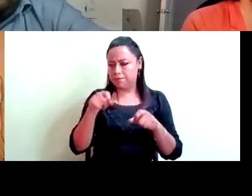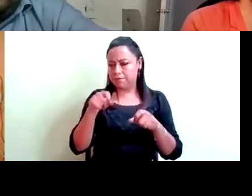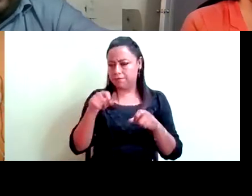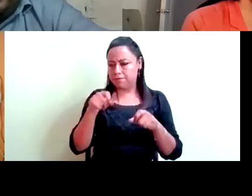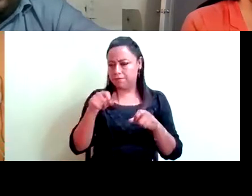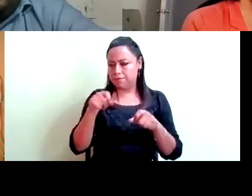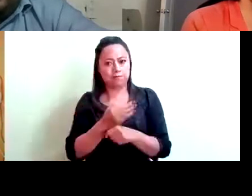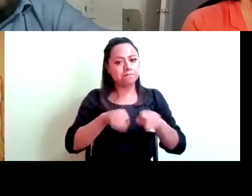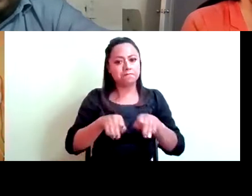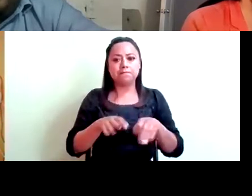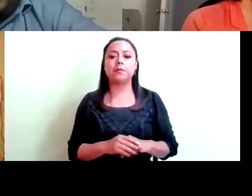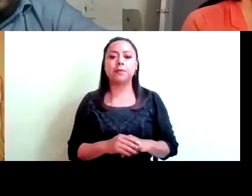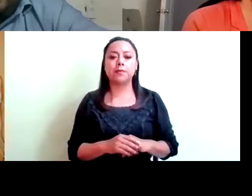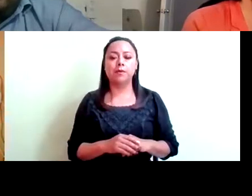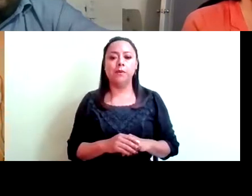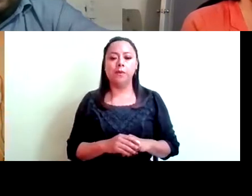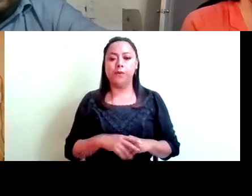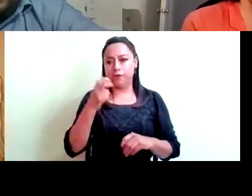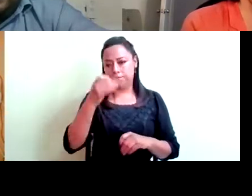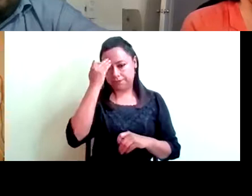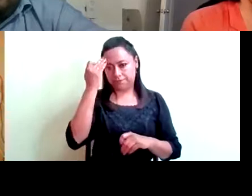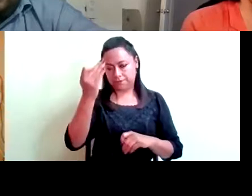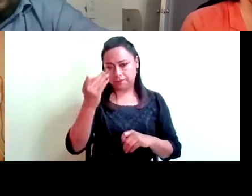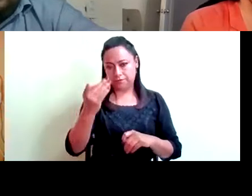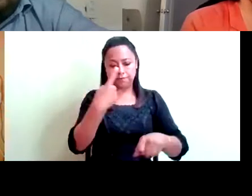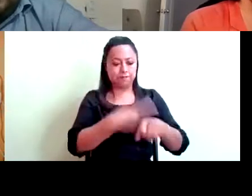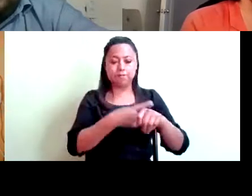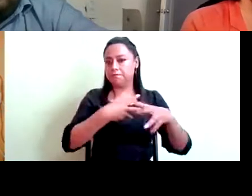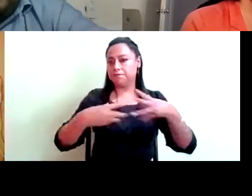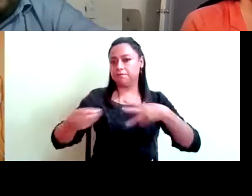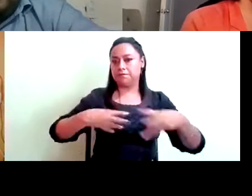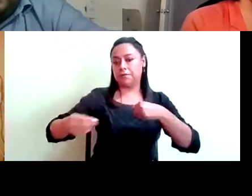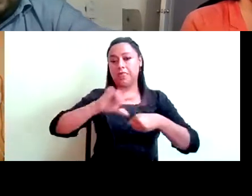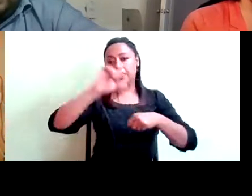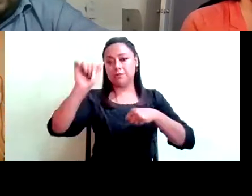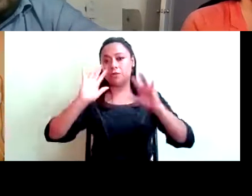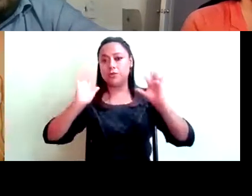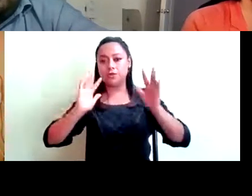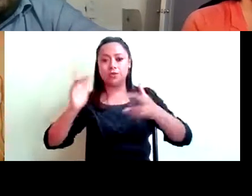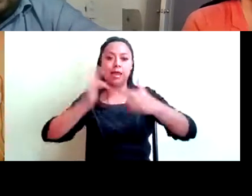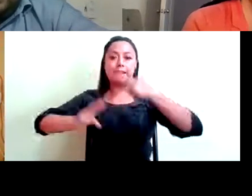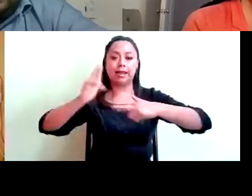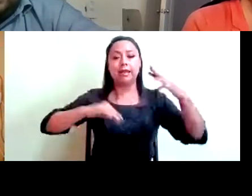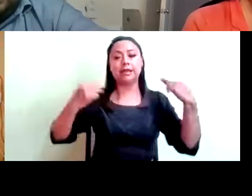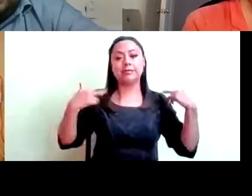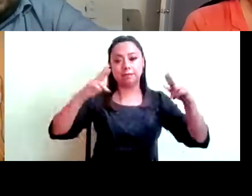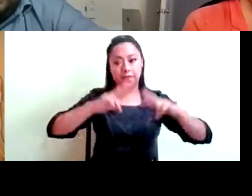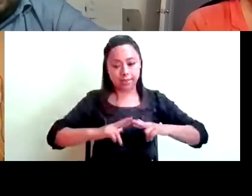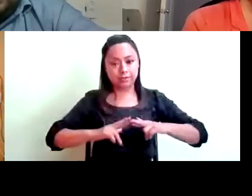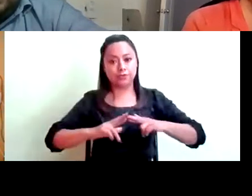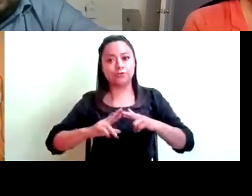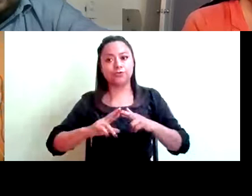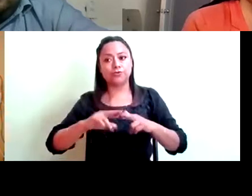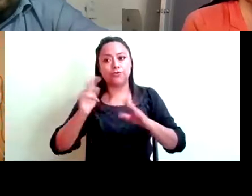¿no? En estos tiempos de la pandemia, bueno, pues cuando regresen los maestros va a haber cambios importantes